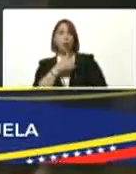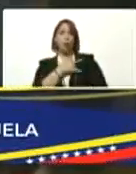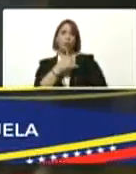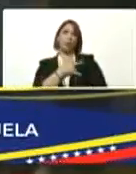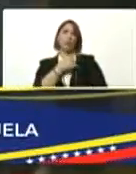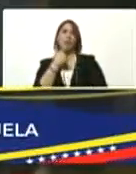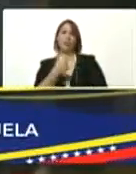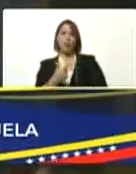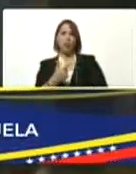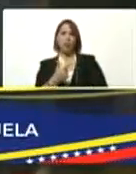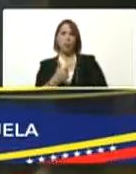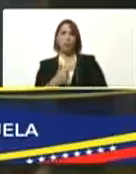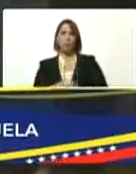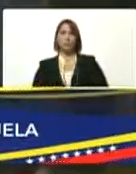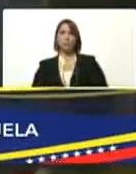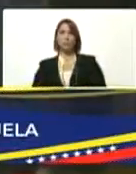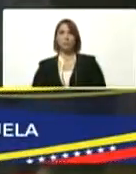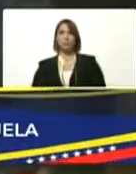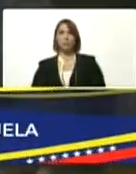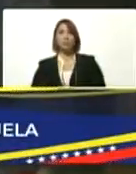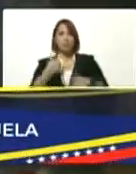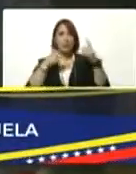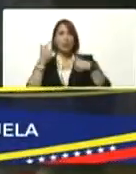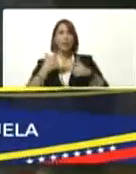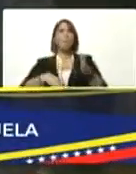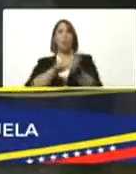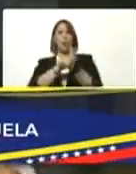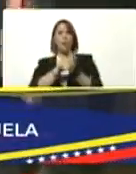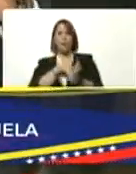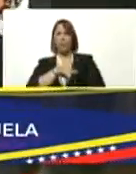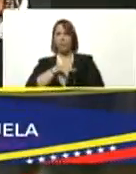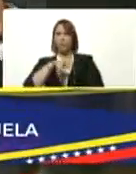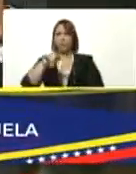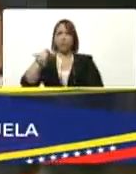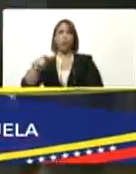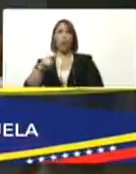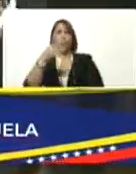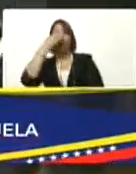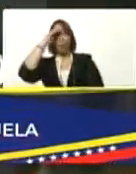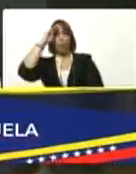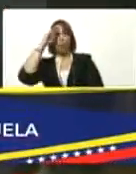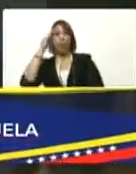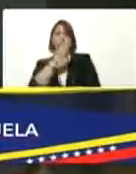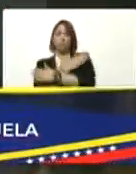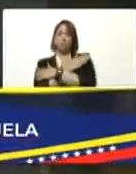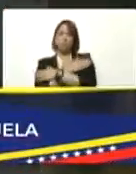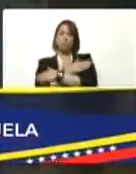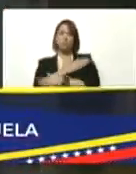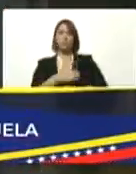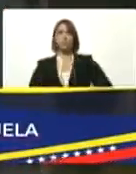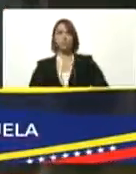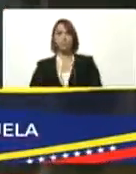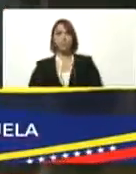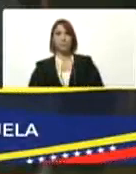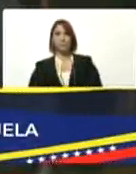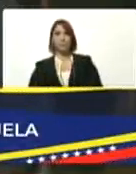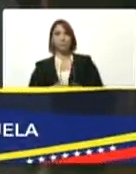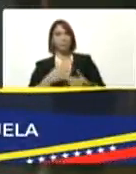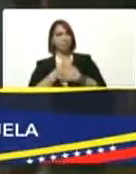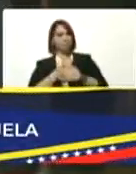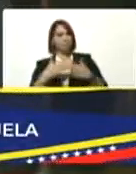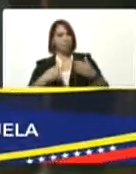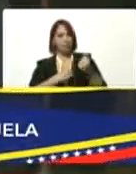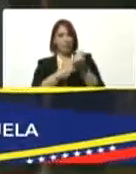temprano que tarde, volveremos a Cuba con los brazos abiertos en condiciones de prestar el